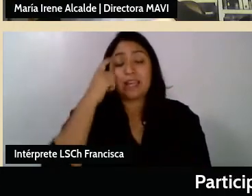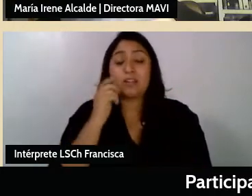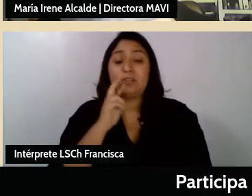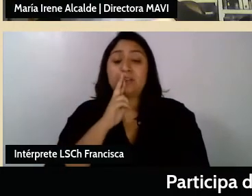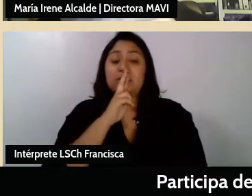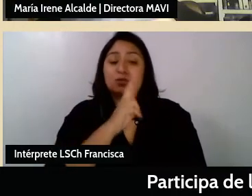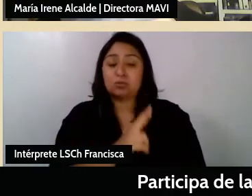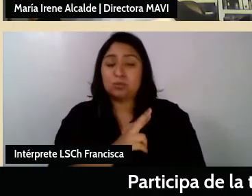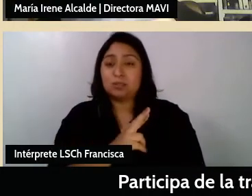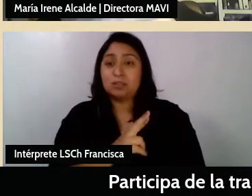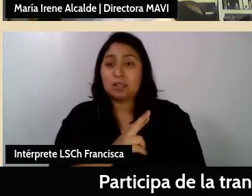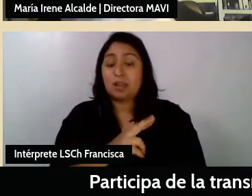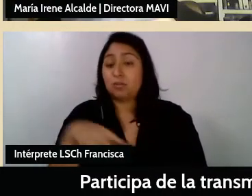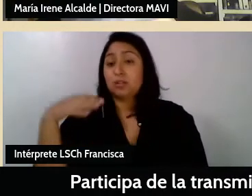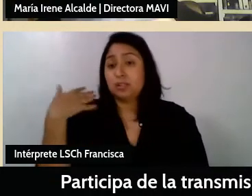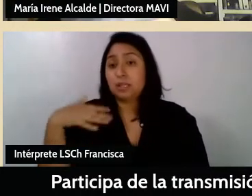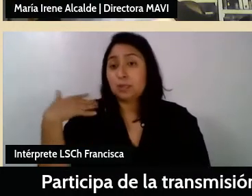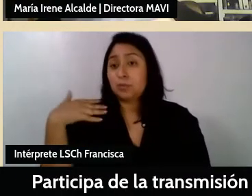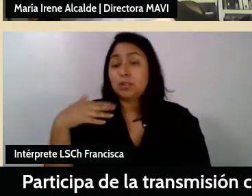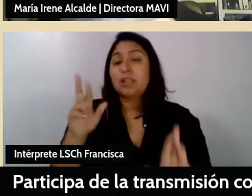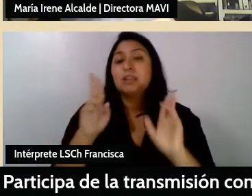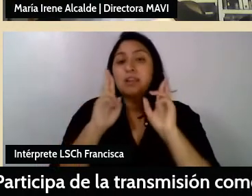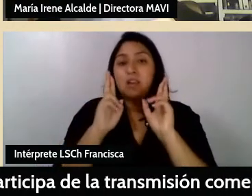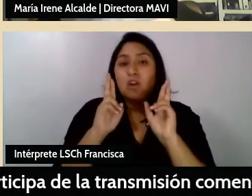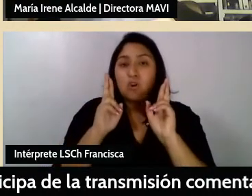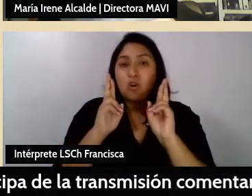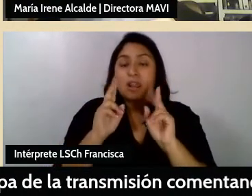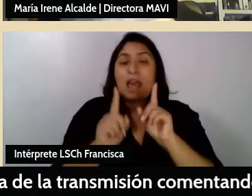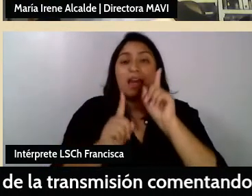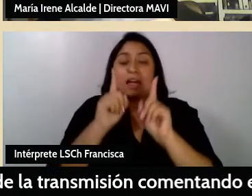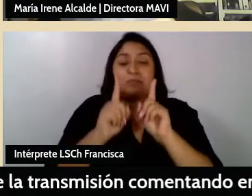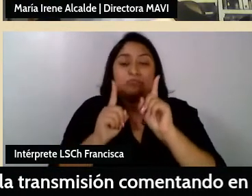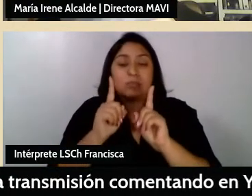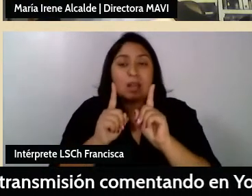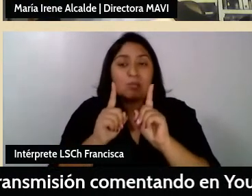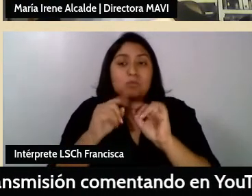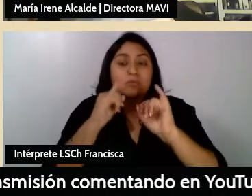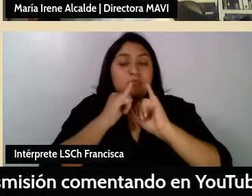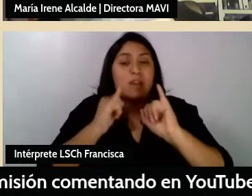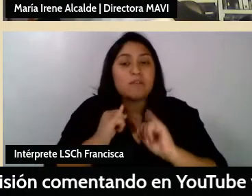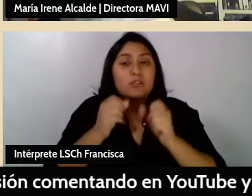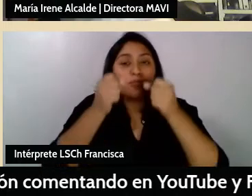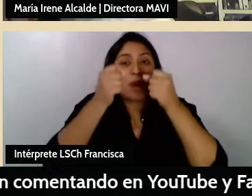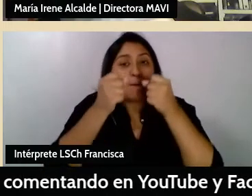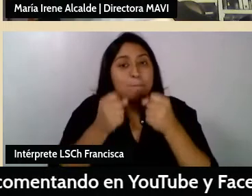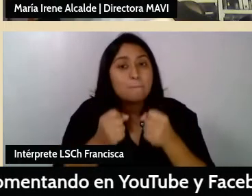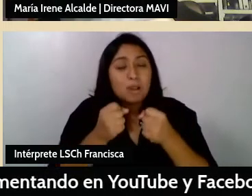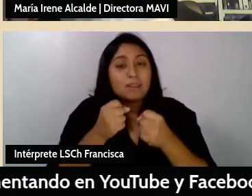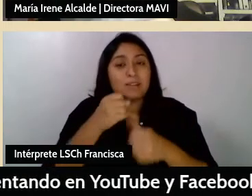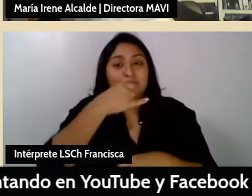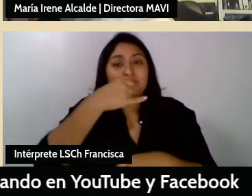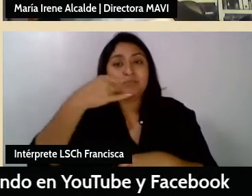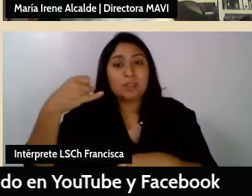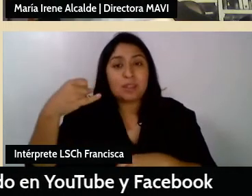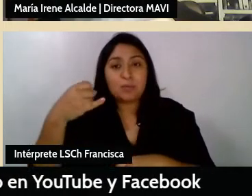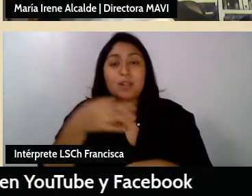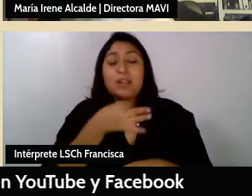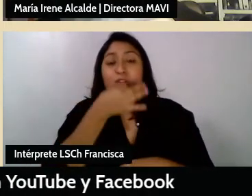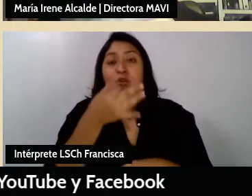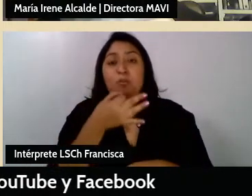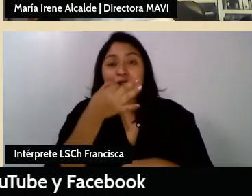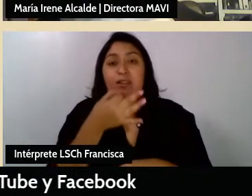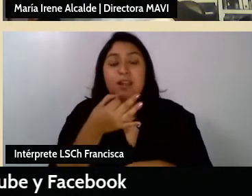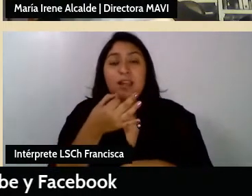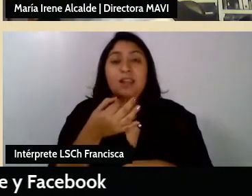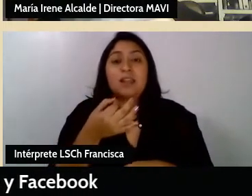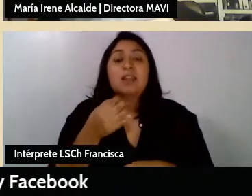realmente notables. Ojalá que de alguna otra forma también puedan posteriormente comentar de qué manera la